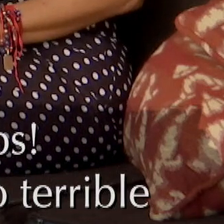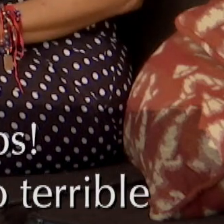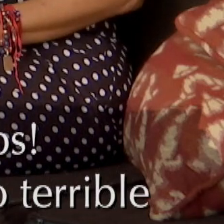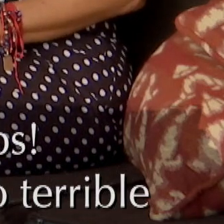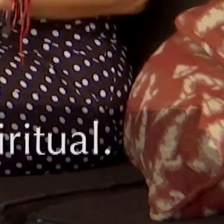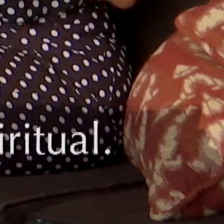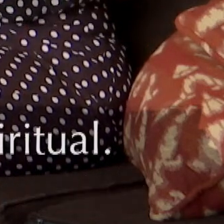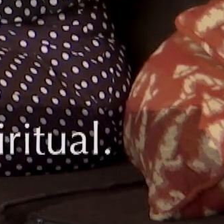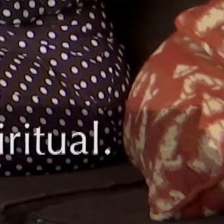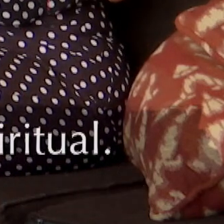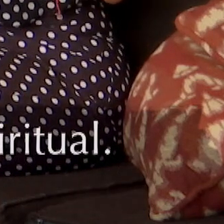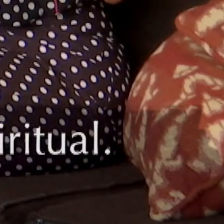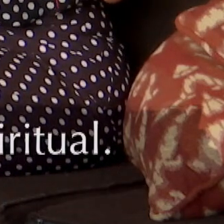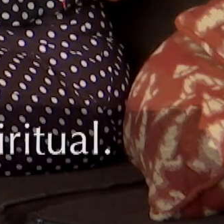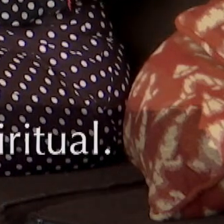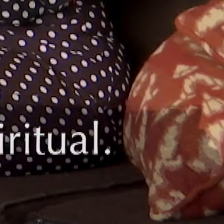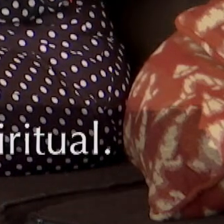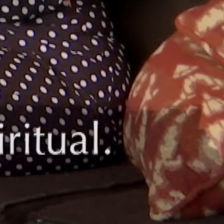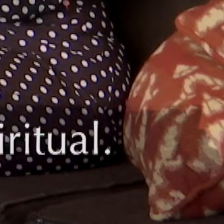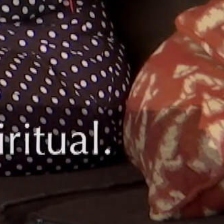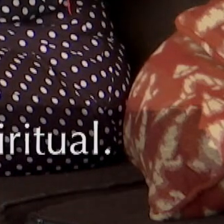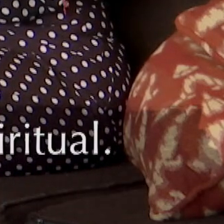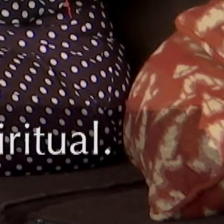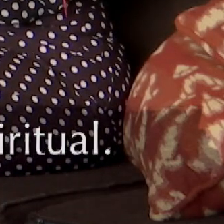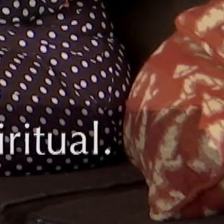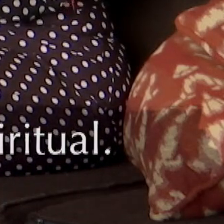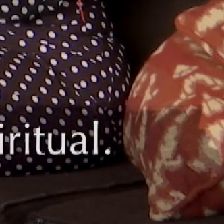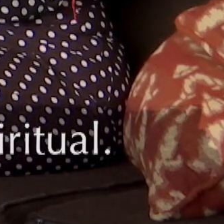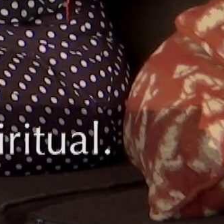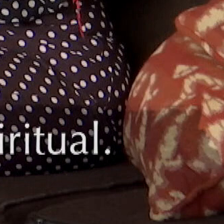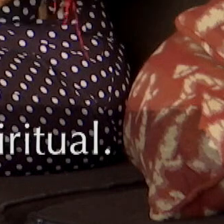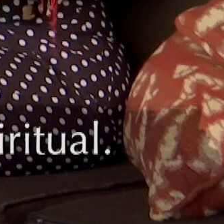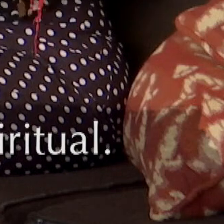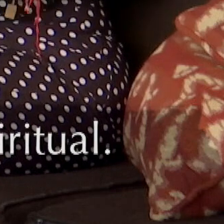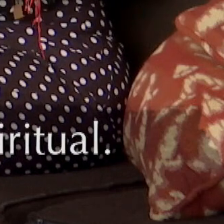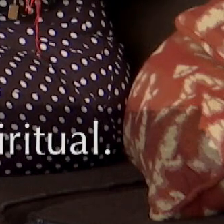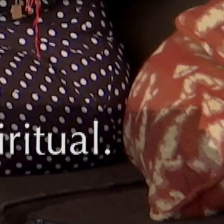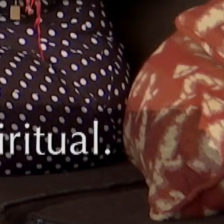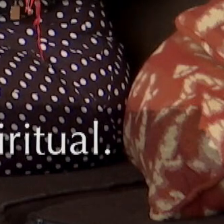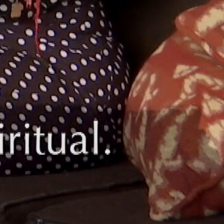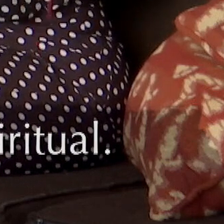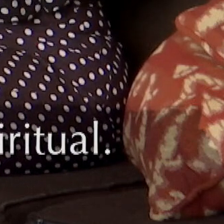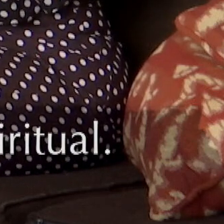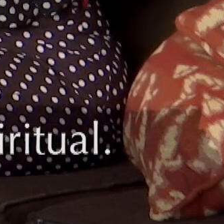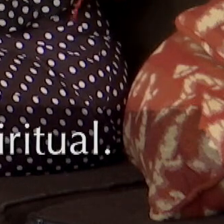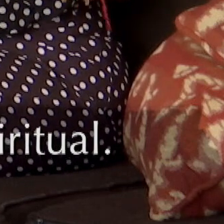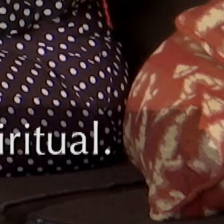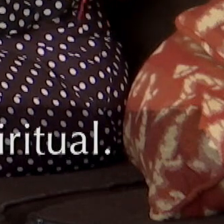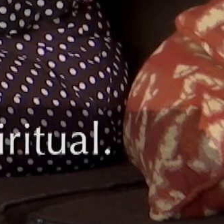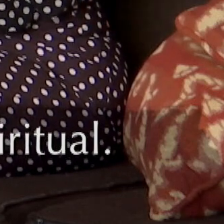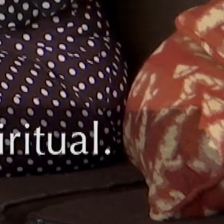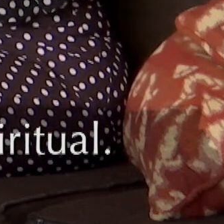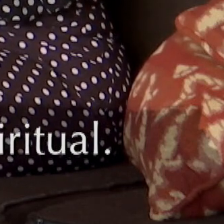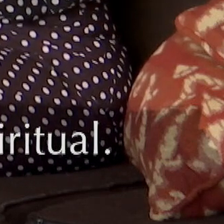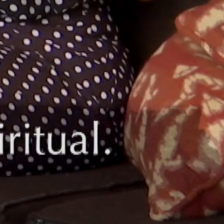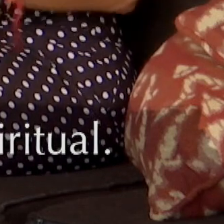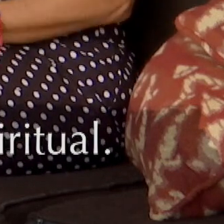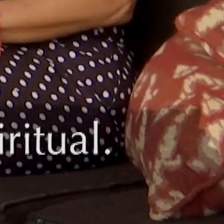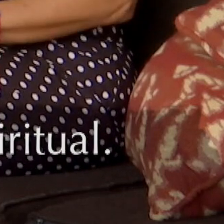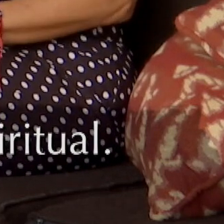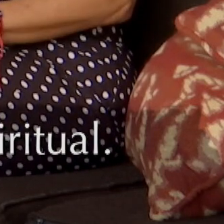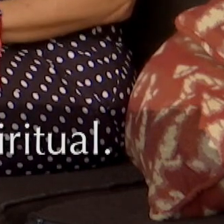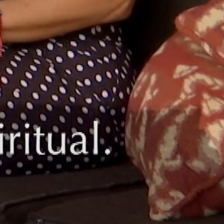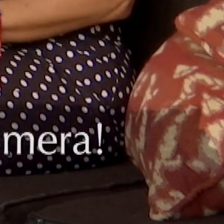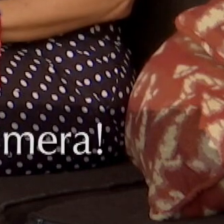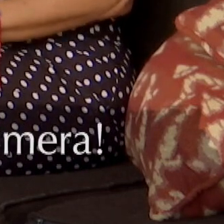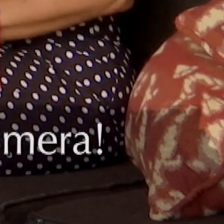siendo terrible a nivel mental, emocional, energético y espiritual. Y tu cuerpo físico, ya que te